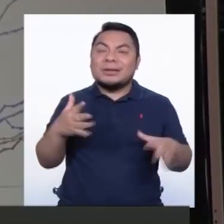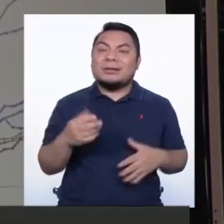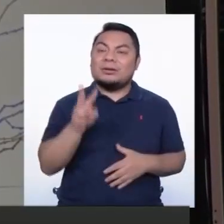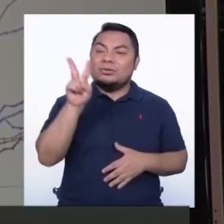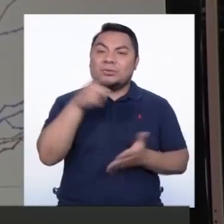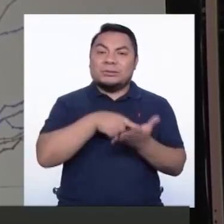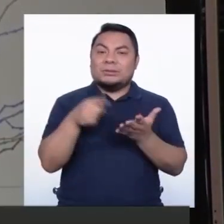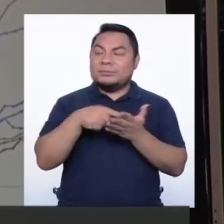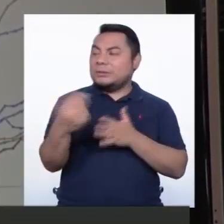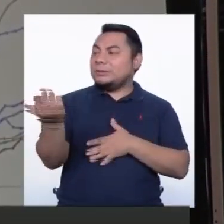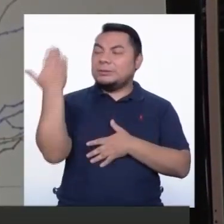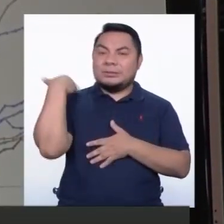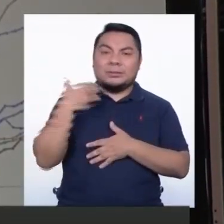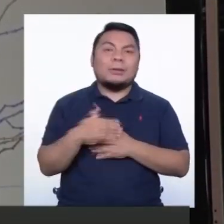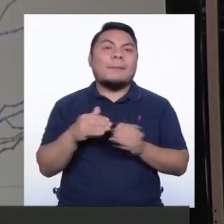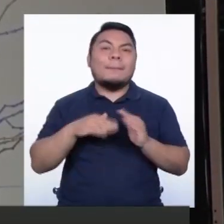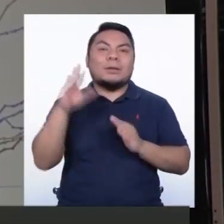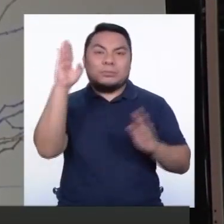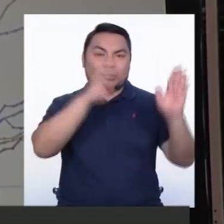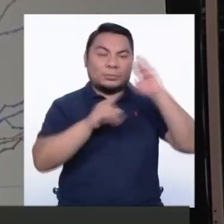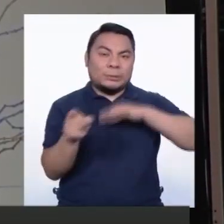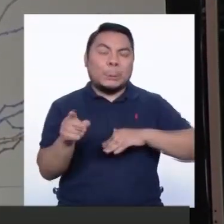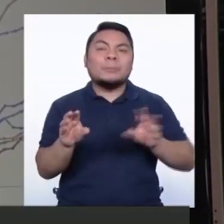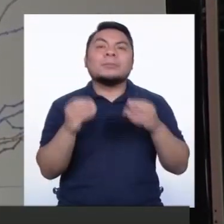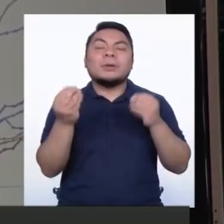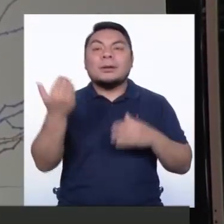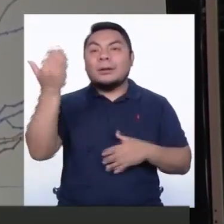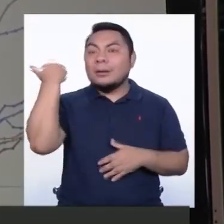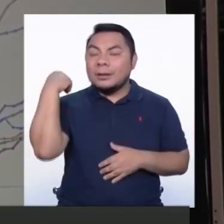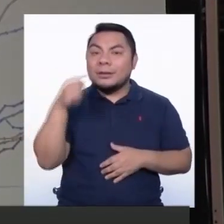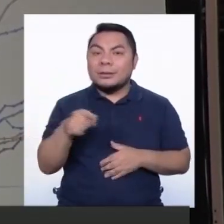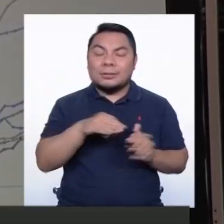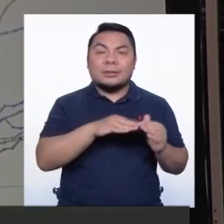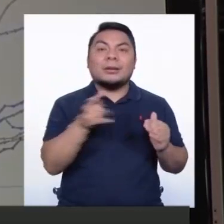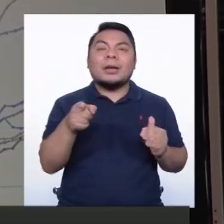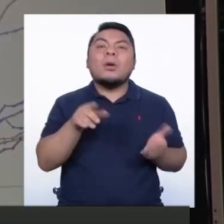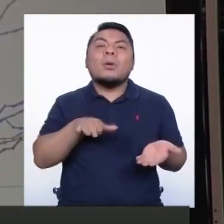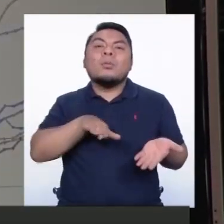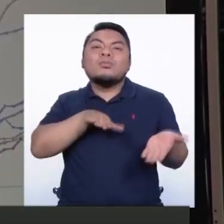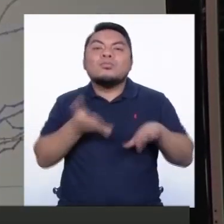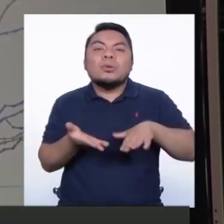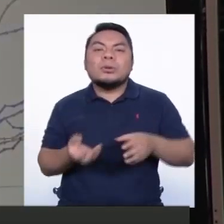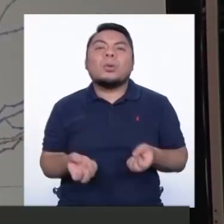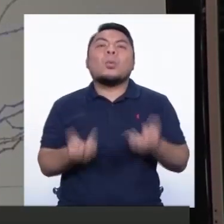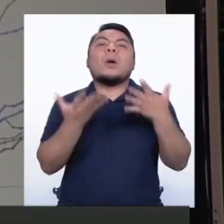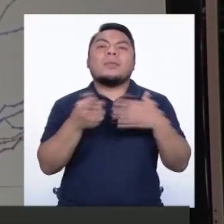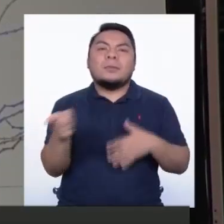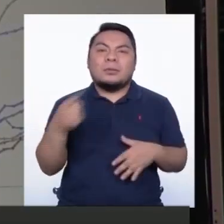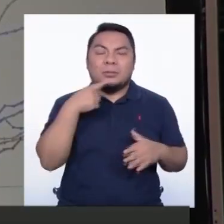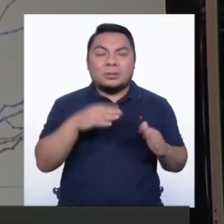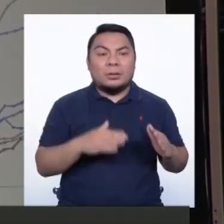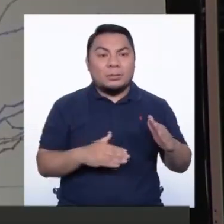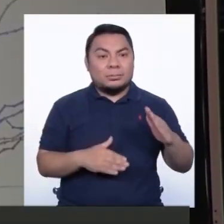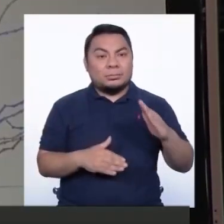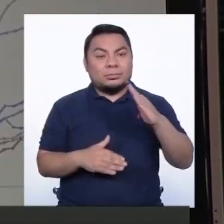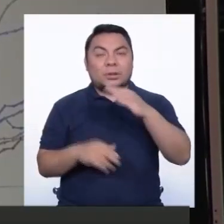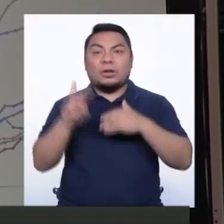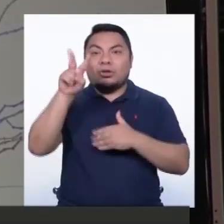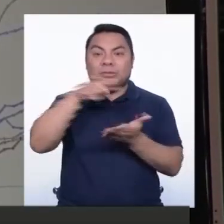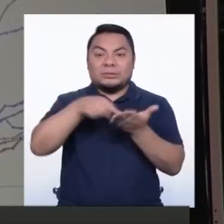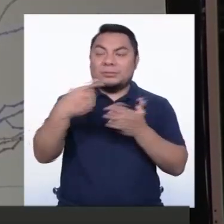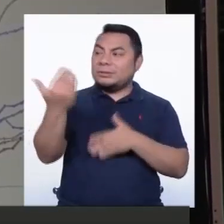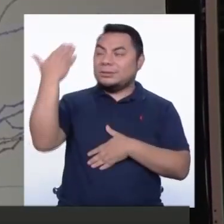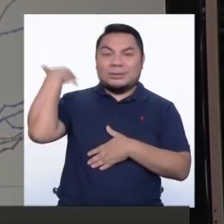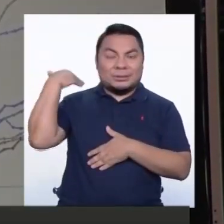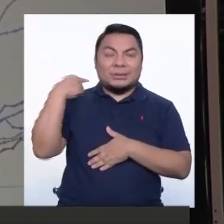quizás el indicador más preocupante, porque teníamos un indicador de que estaban creciendo en las 2 primeras semanas del